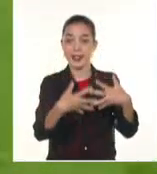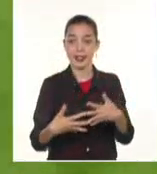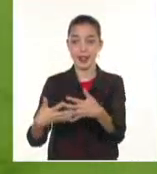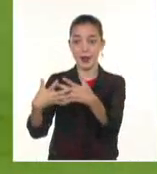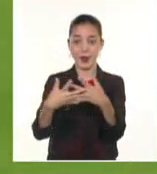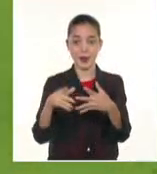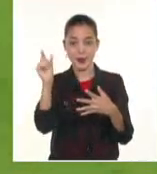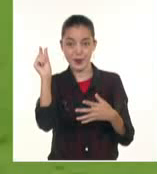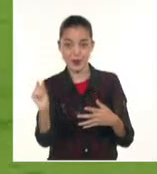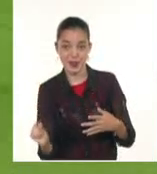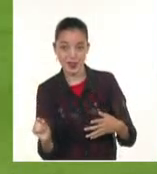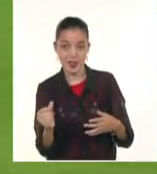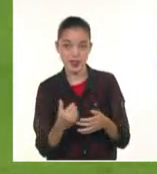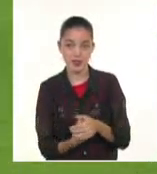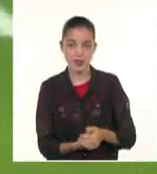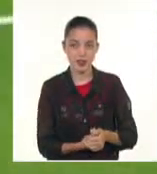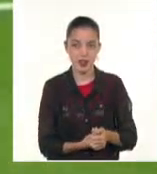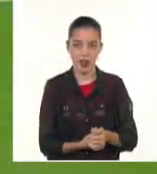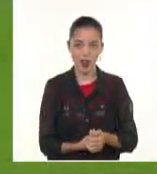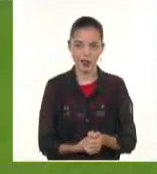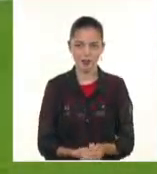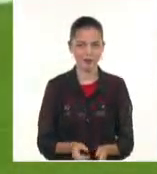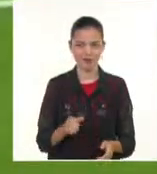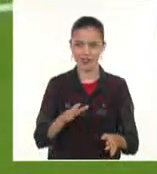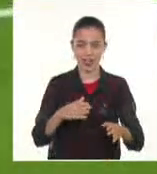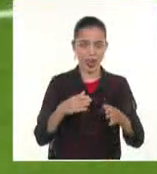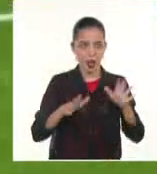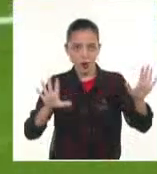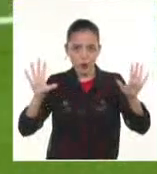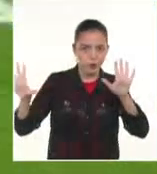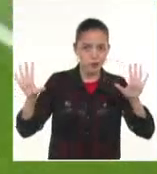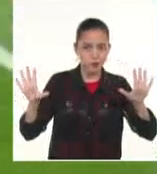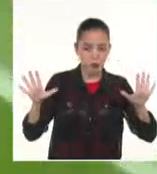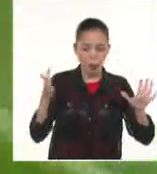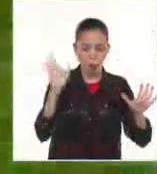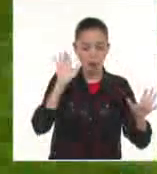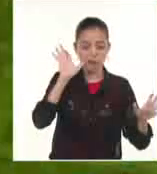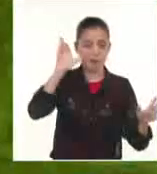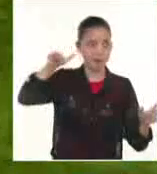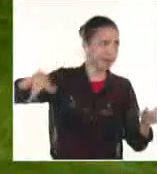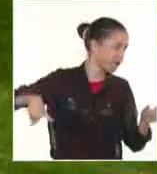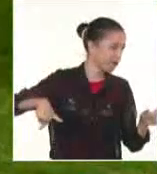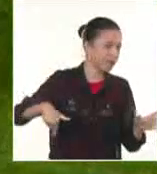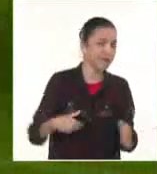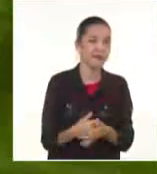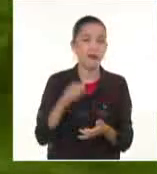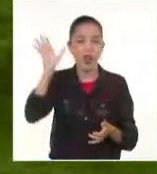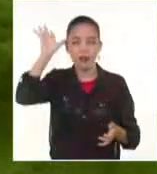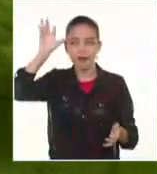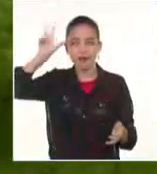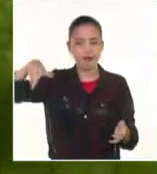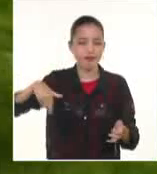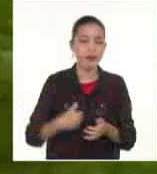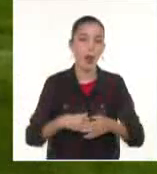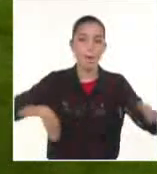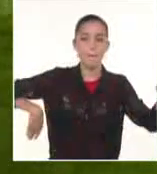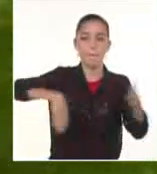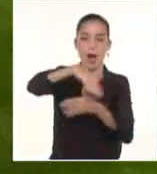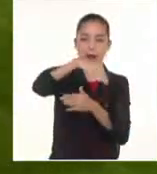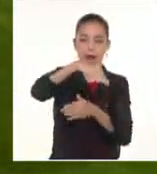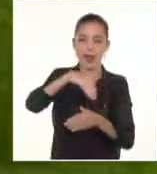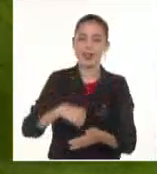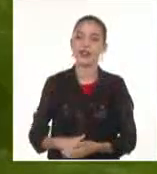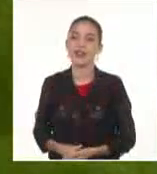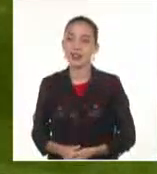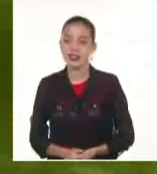burlar al portero y aumentar la diferencia ante el club neerlandés dirigido por Peter Bosz. En el otro desafío paralelo, el